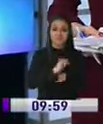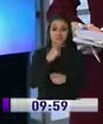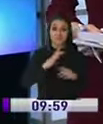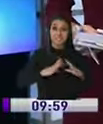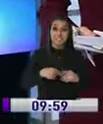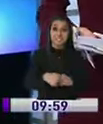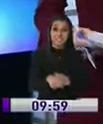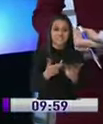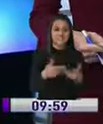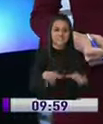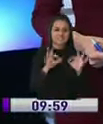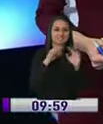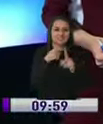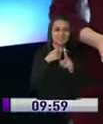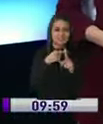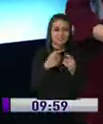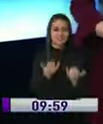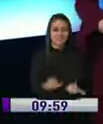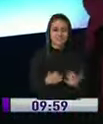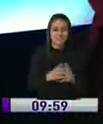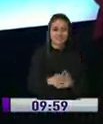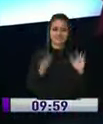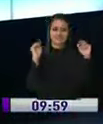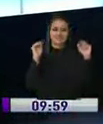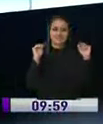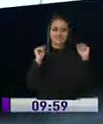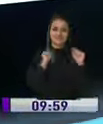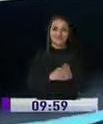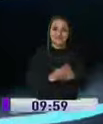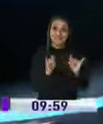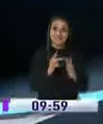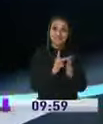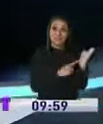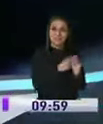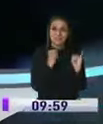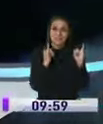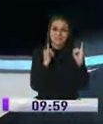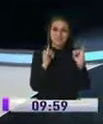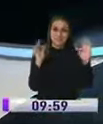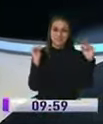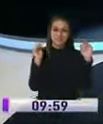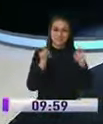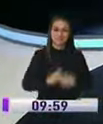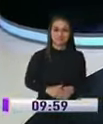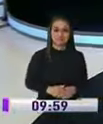cortito, así que póngale energía al día de hoy que ya se acaba. Quédese con nosotros, vienen Mañaneros.